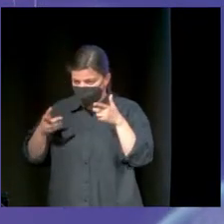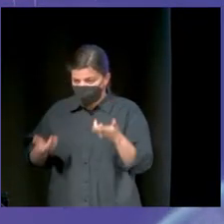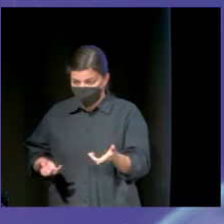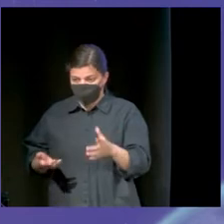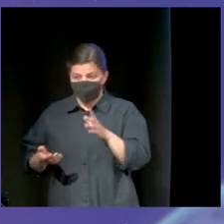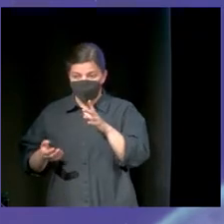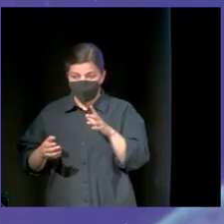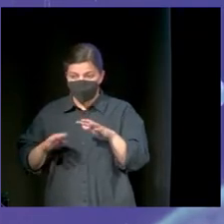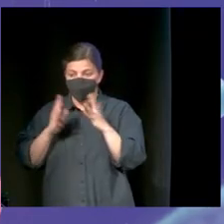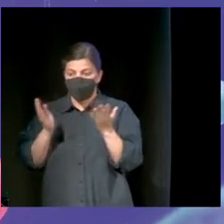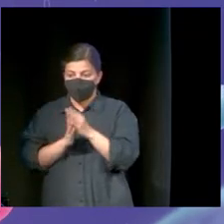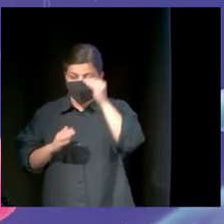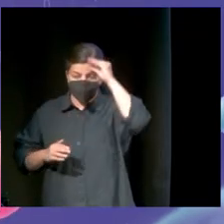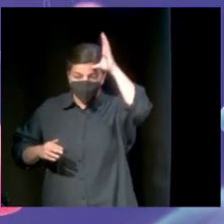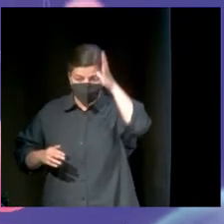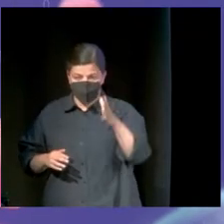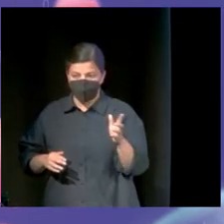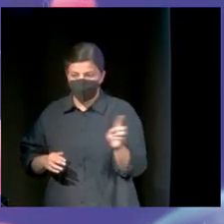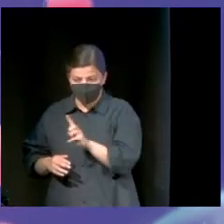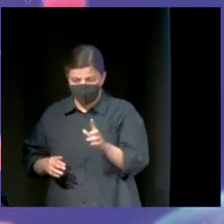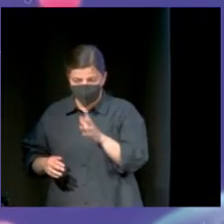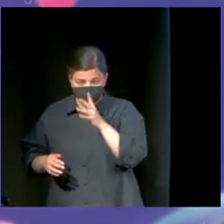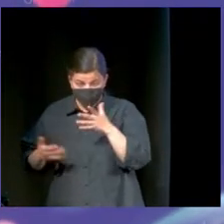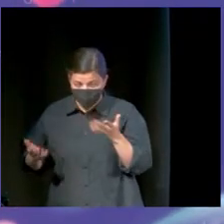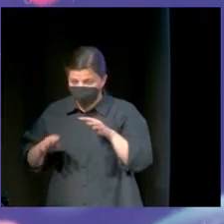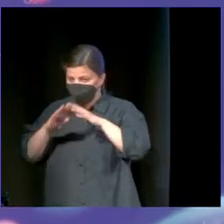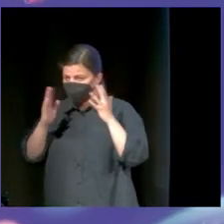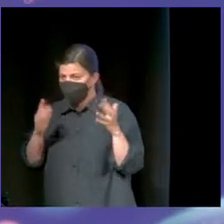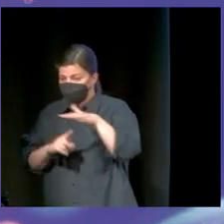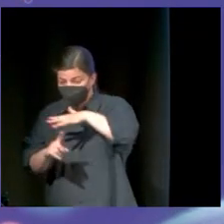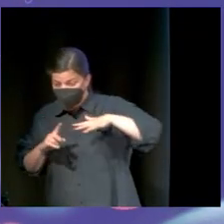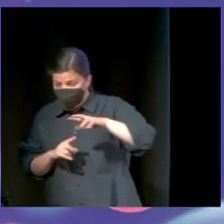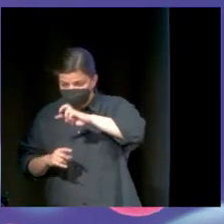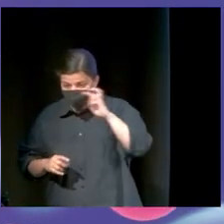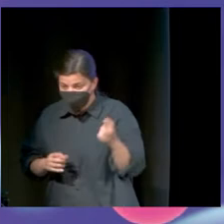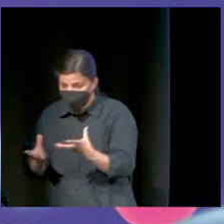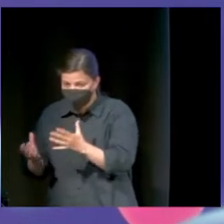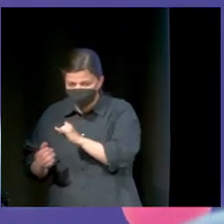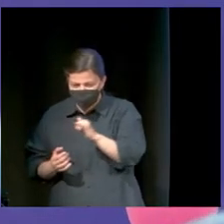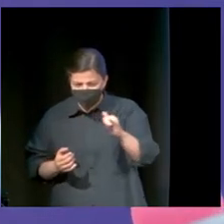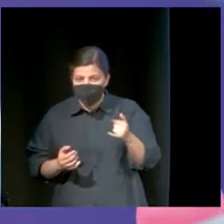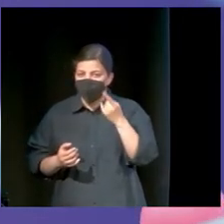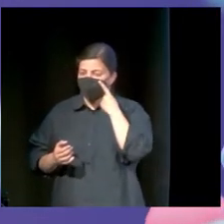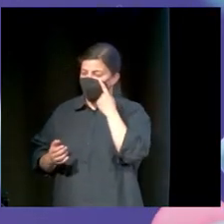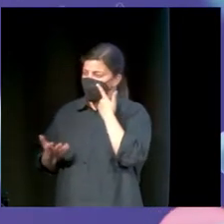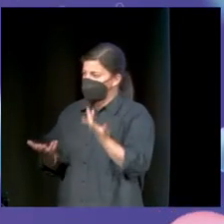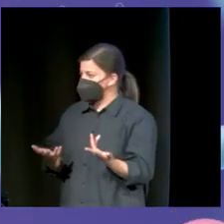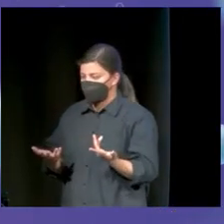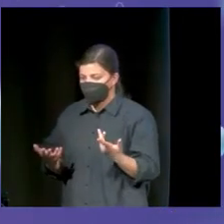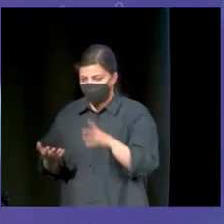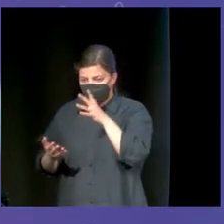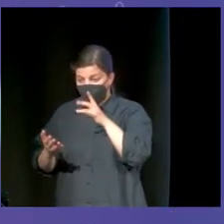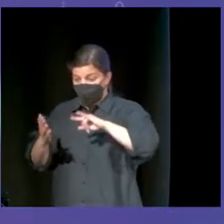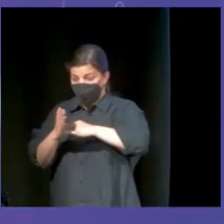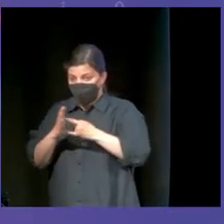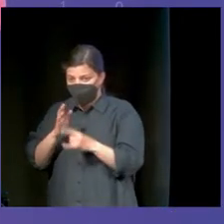metales hay muchos entornos virtuales no podemos tener esa asunción de hoy está porque era técnicamente